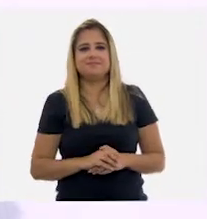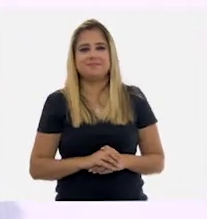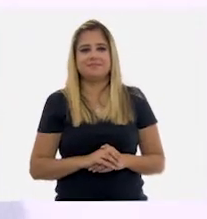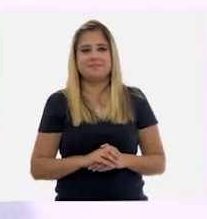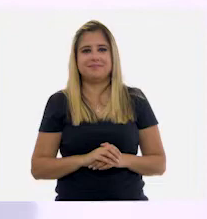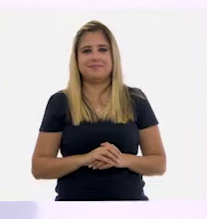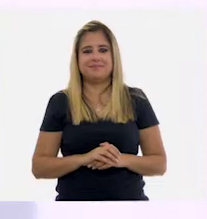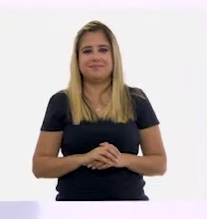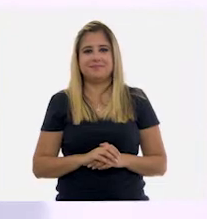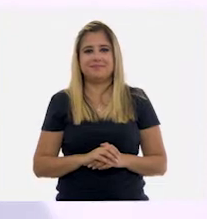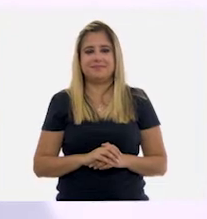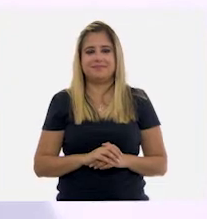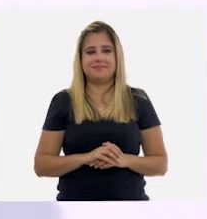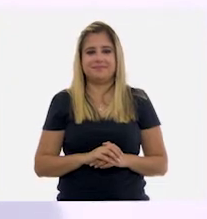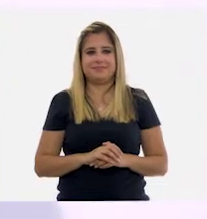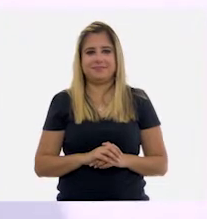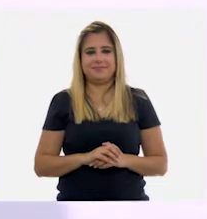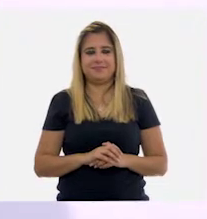¿Qué tal?